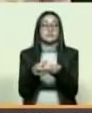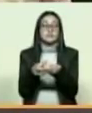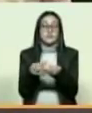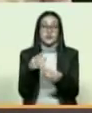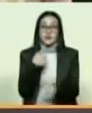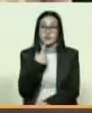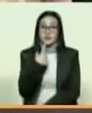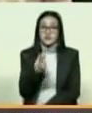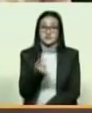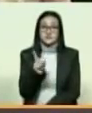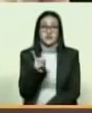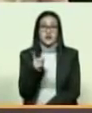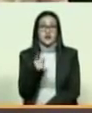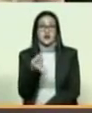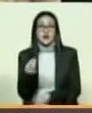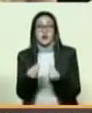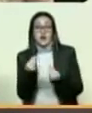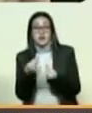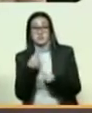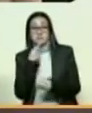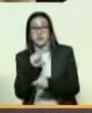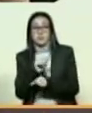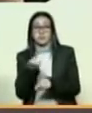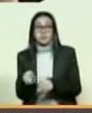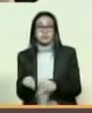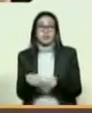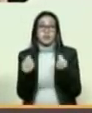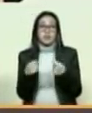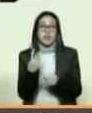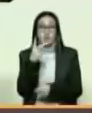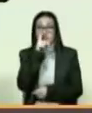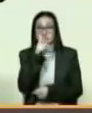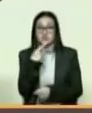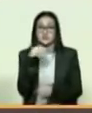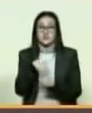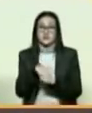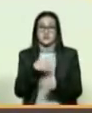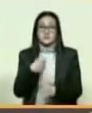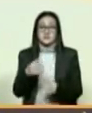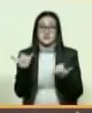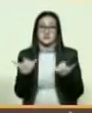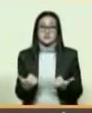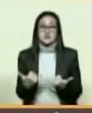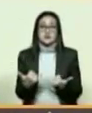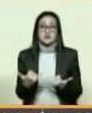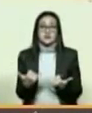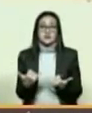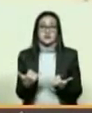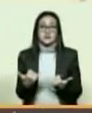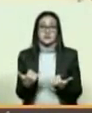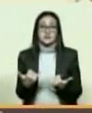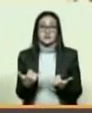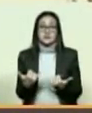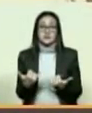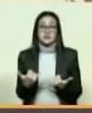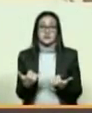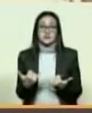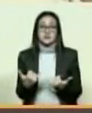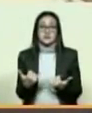dicen y desdicen, que hacen y deshacen, que tienen dos años diciendo elecciones presidenciales ya, bueno, está bien pues,